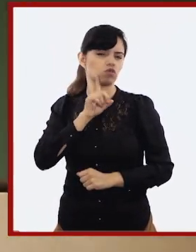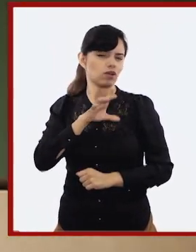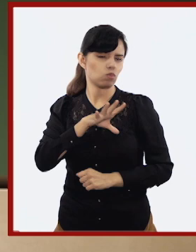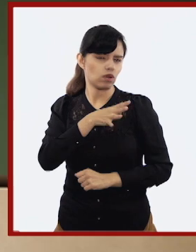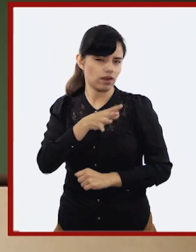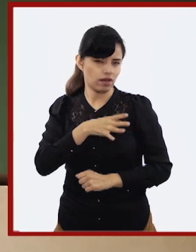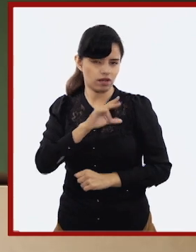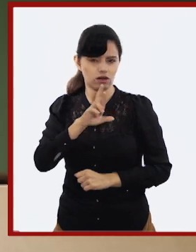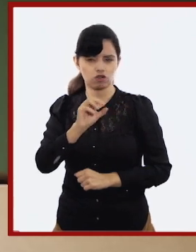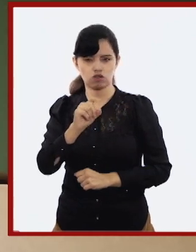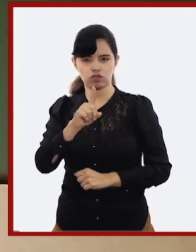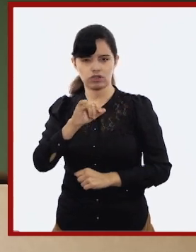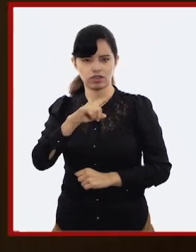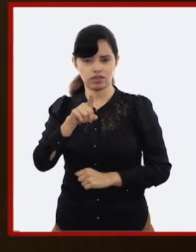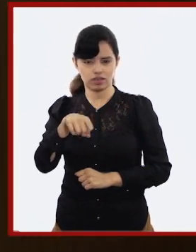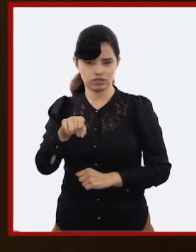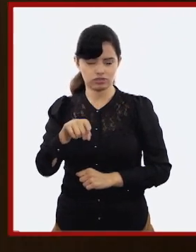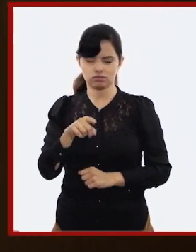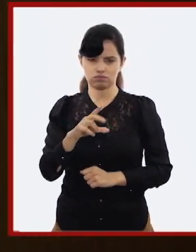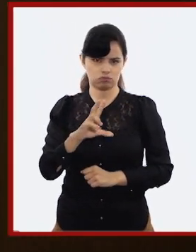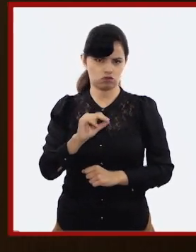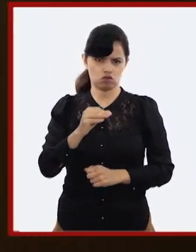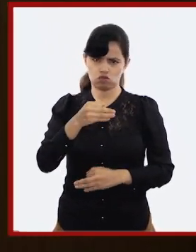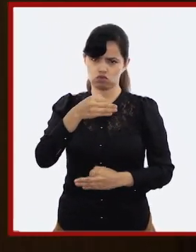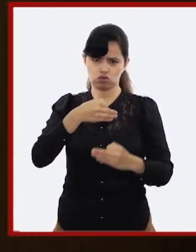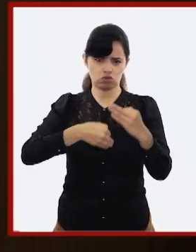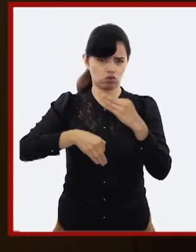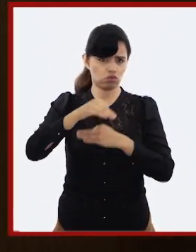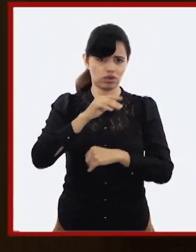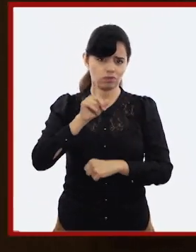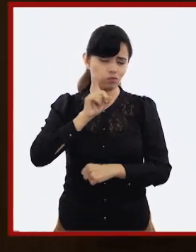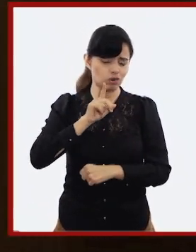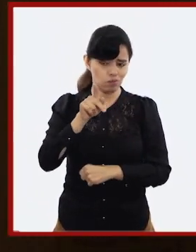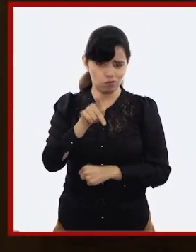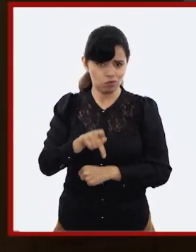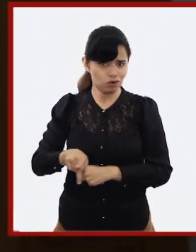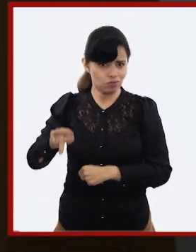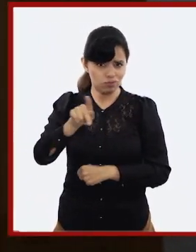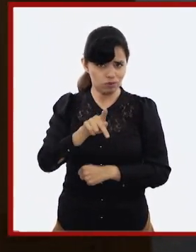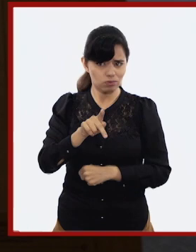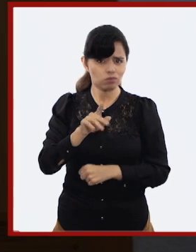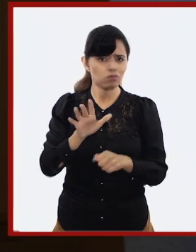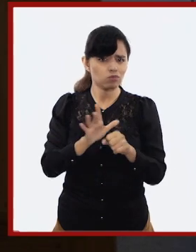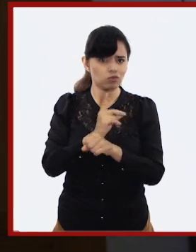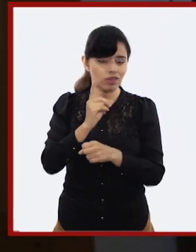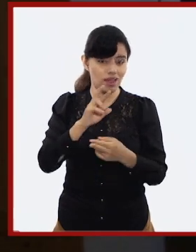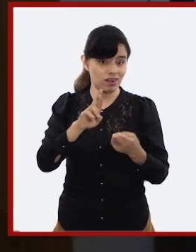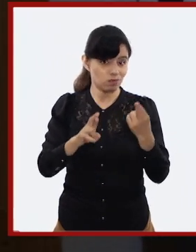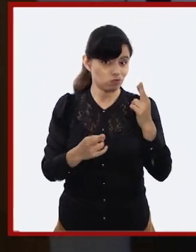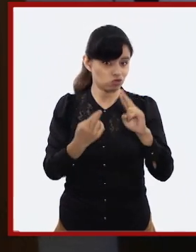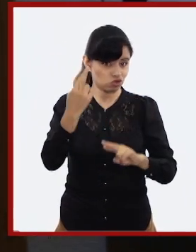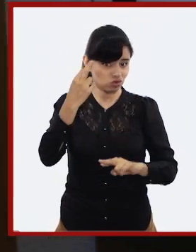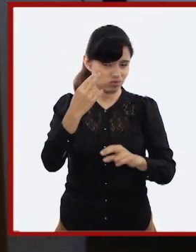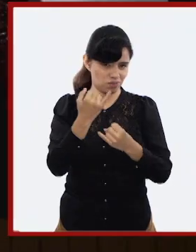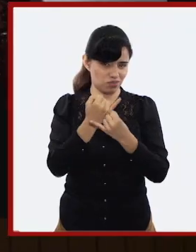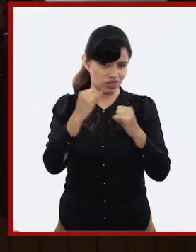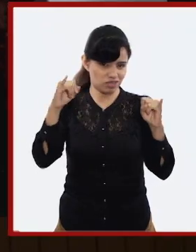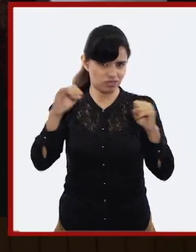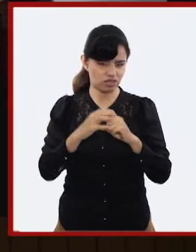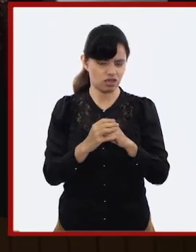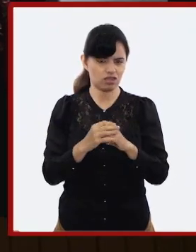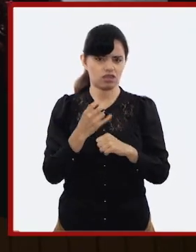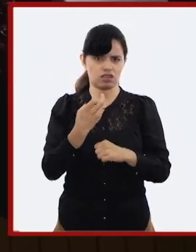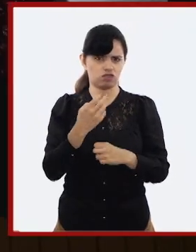las mujeres del pueblo, porque la revolución de independencia fue